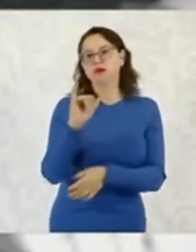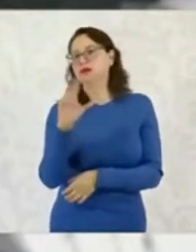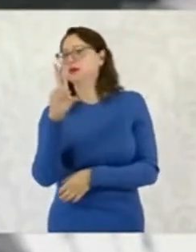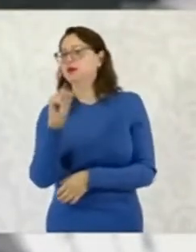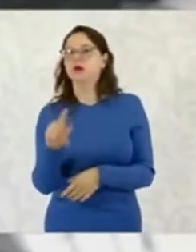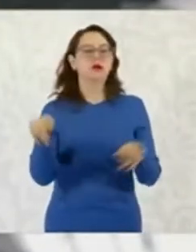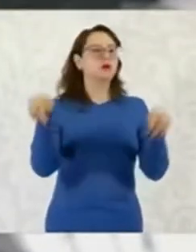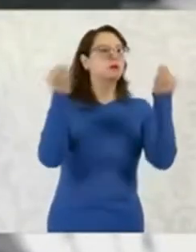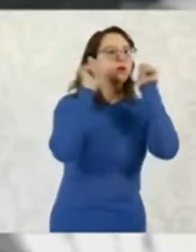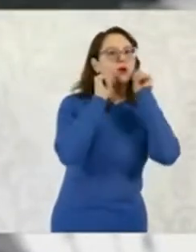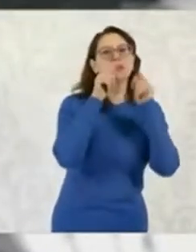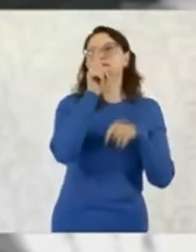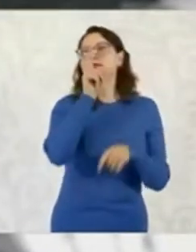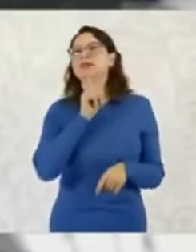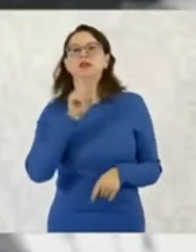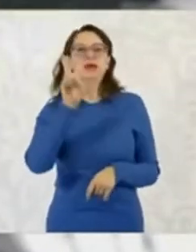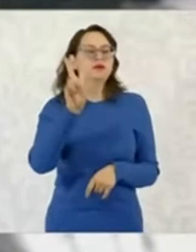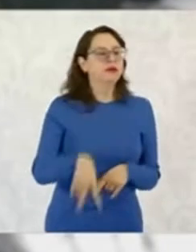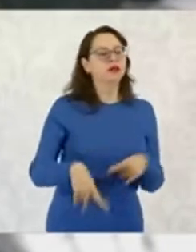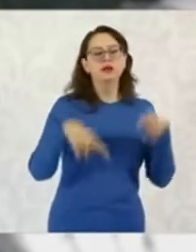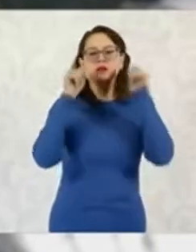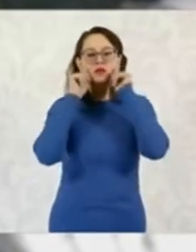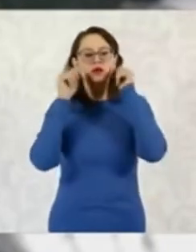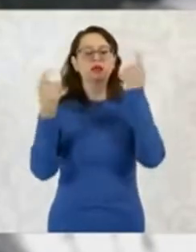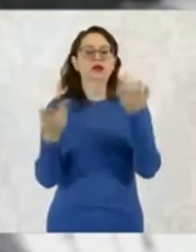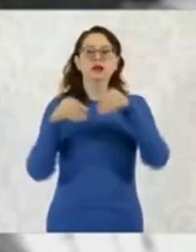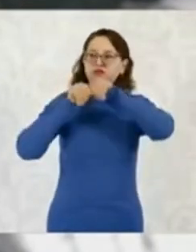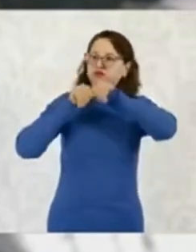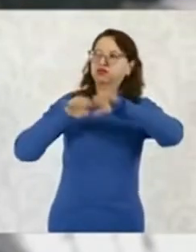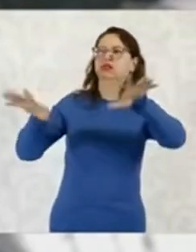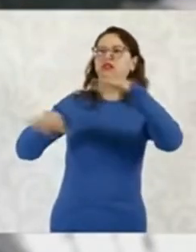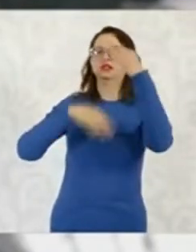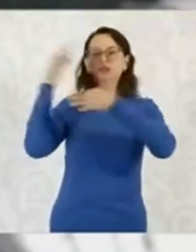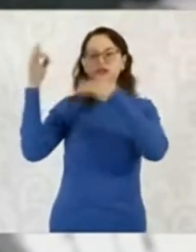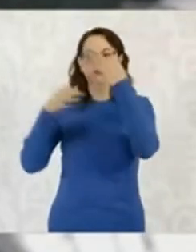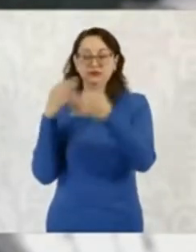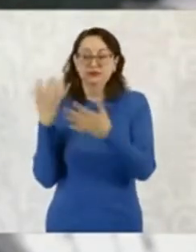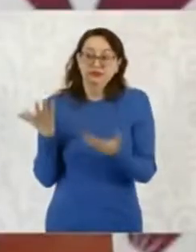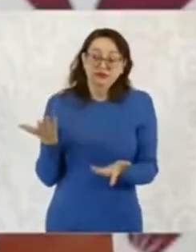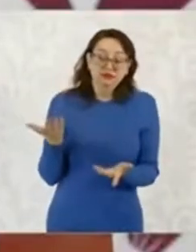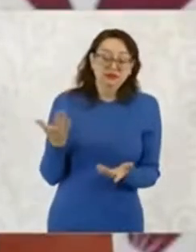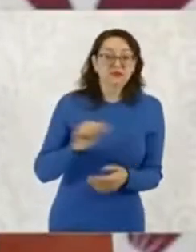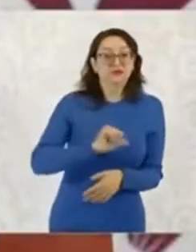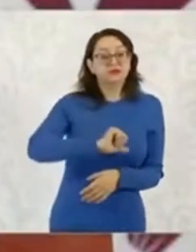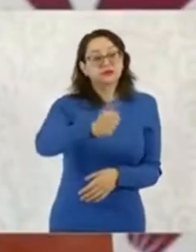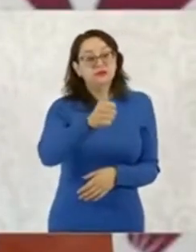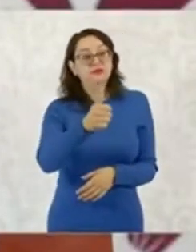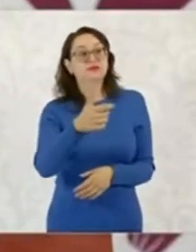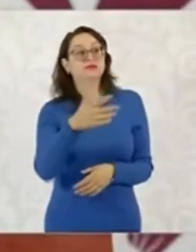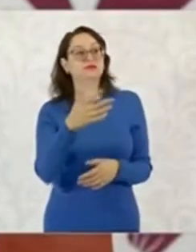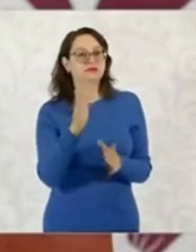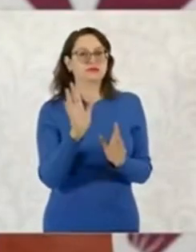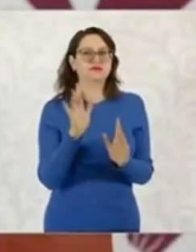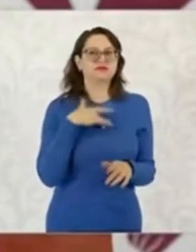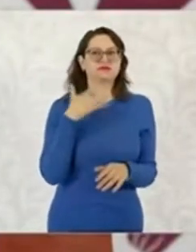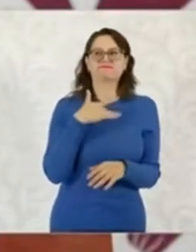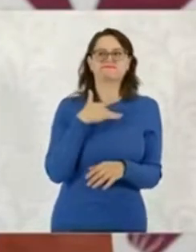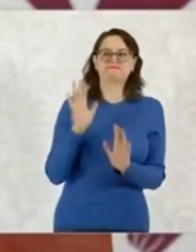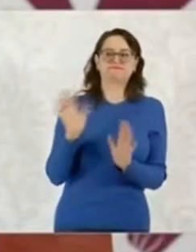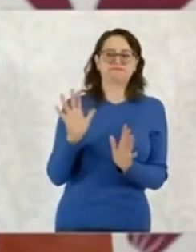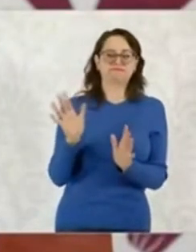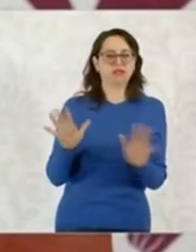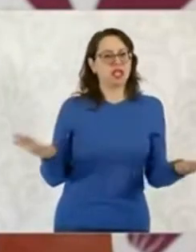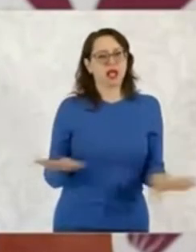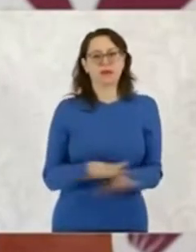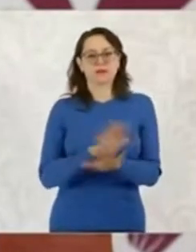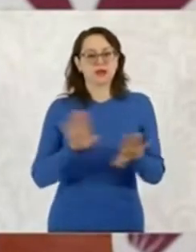y otros que comienzan a cambiar y que espero que otros se sumen a esto. Y si no, de todas maneras, ya es muy